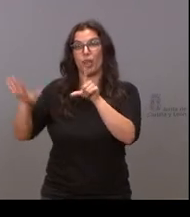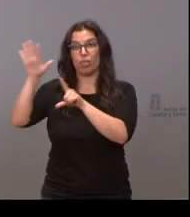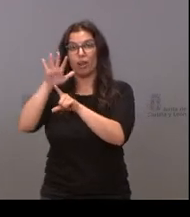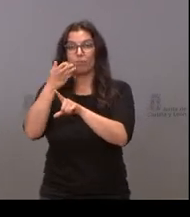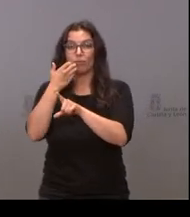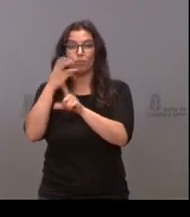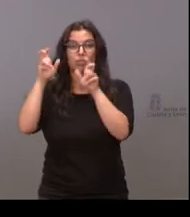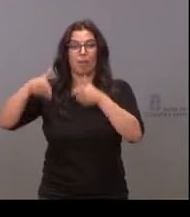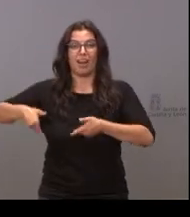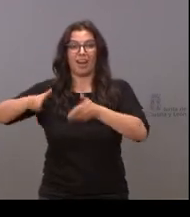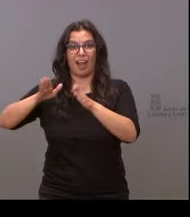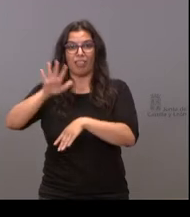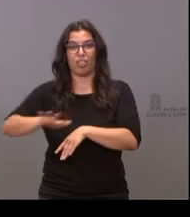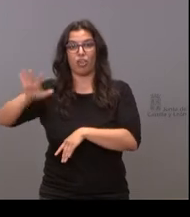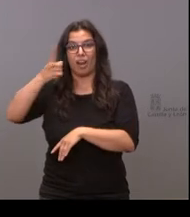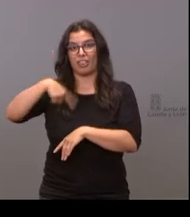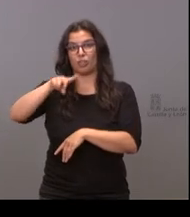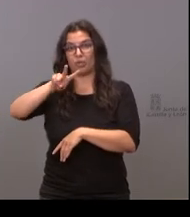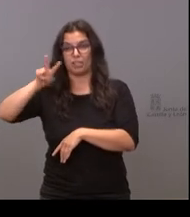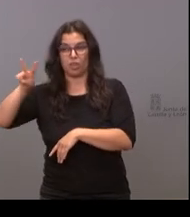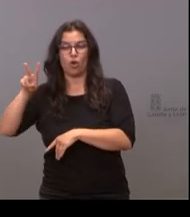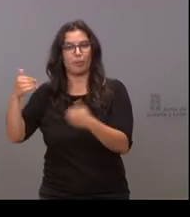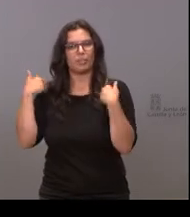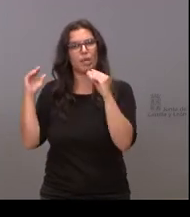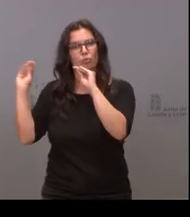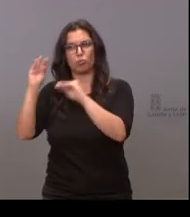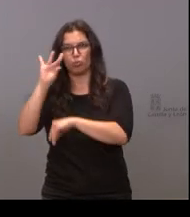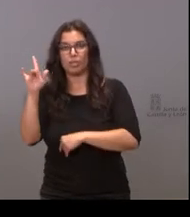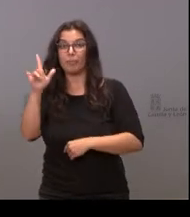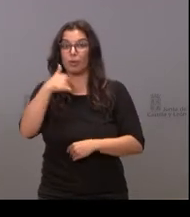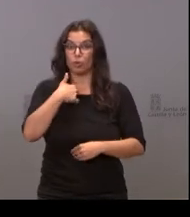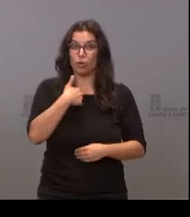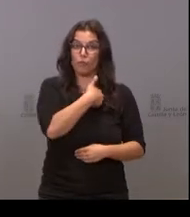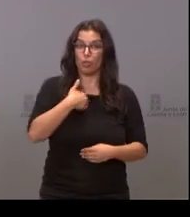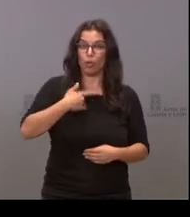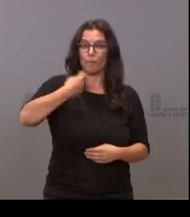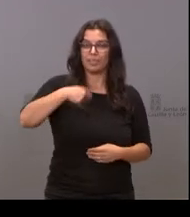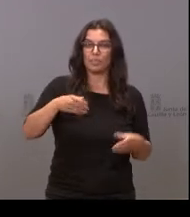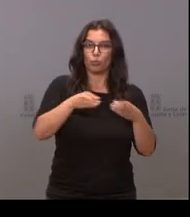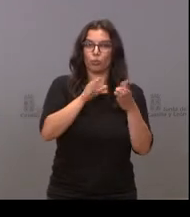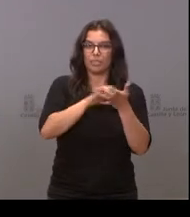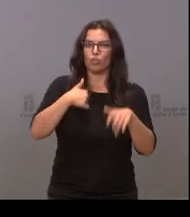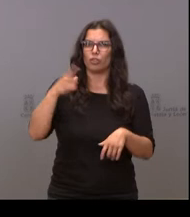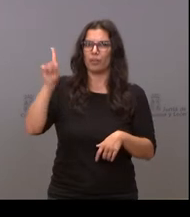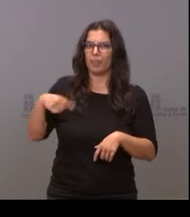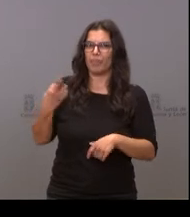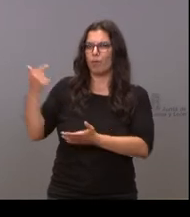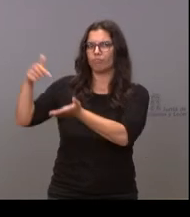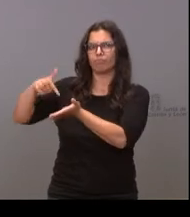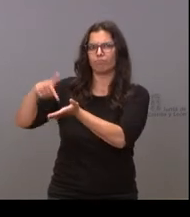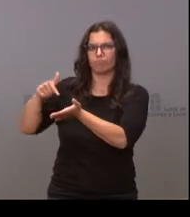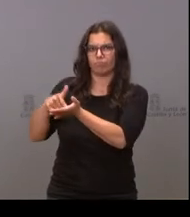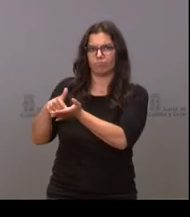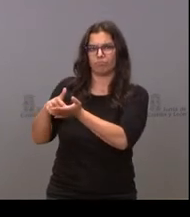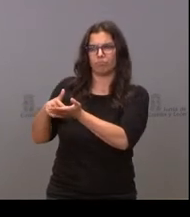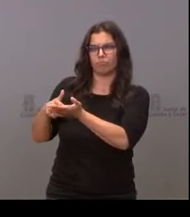pero es mi ocupación como presidente de la junta de castilla y léon reclamar reivindicar al gobierno de españa ayudaros